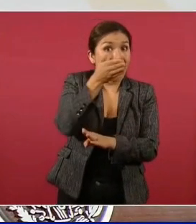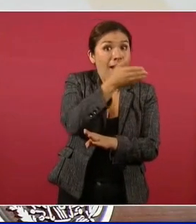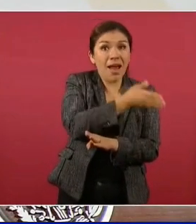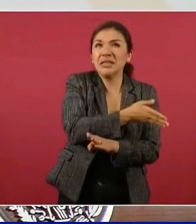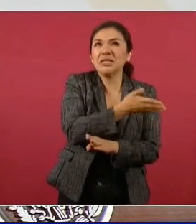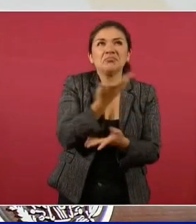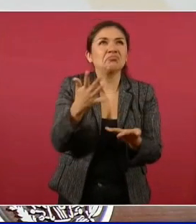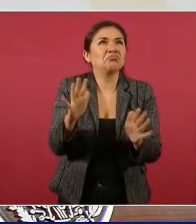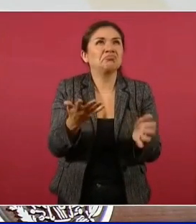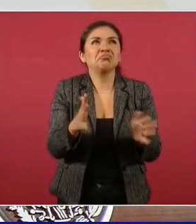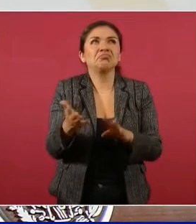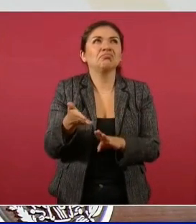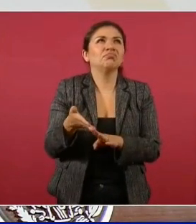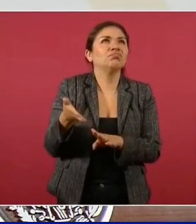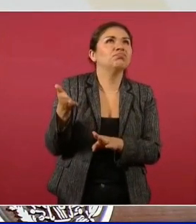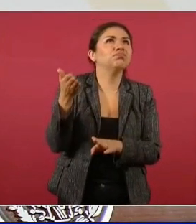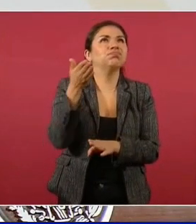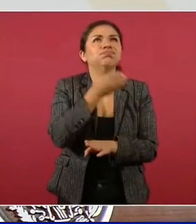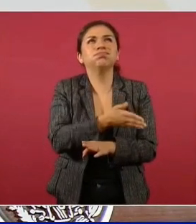desde